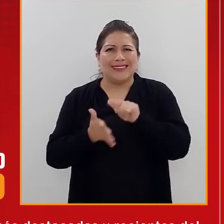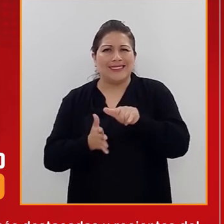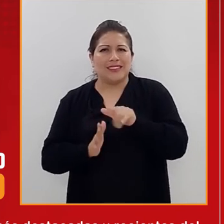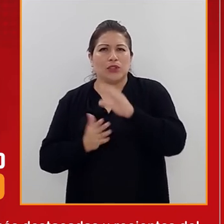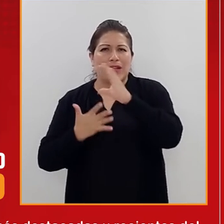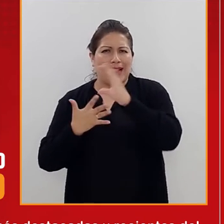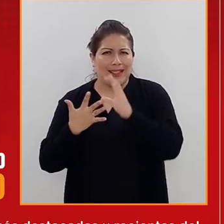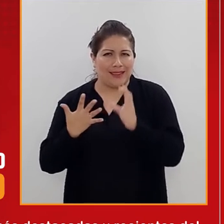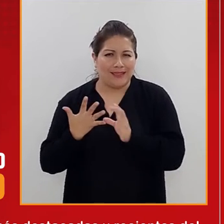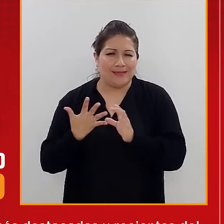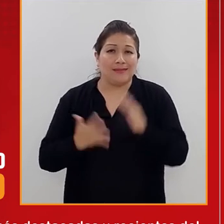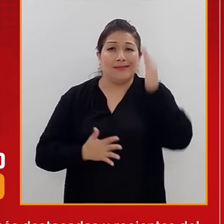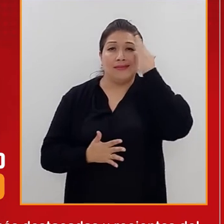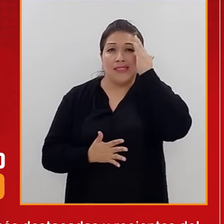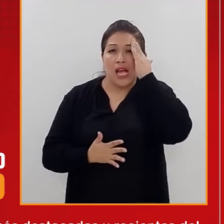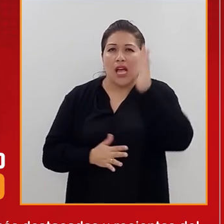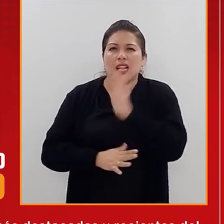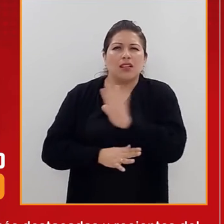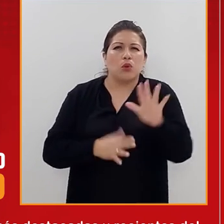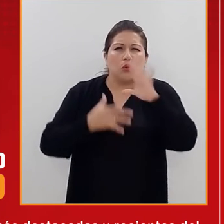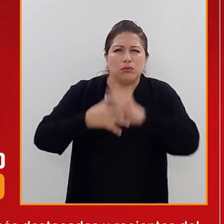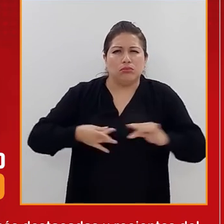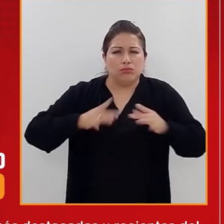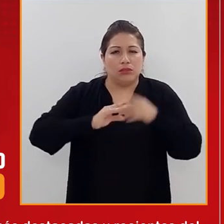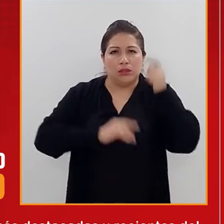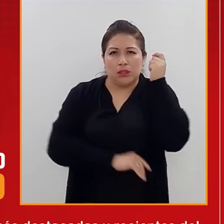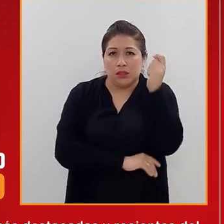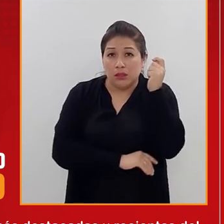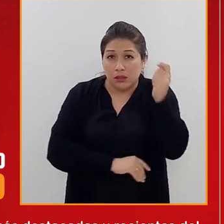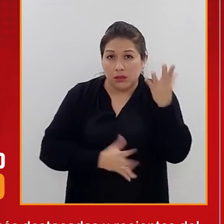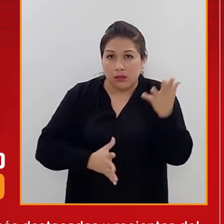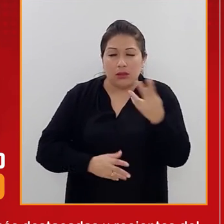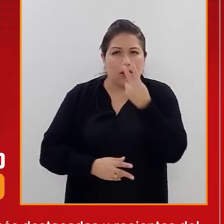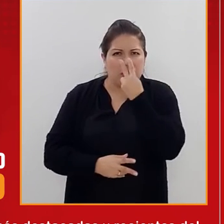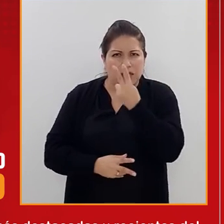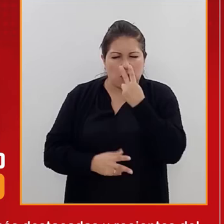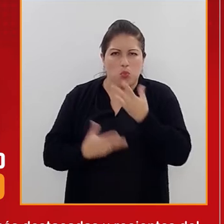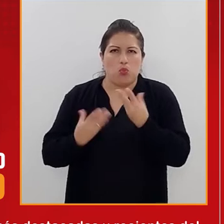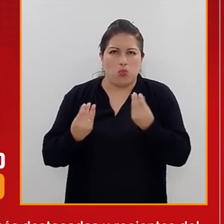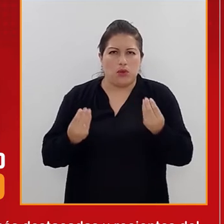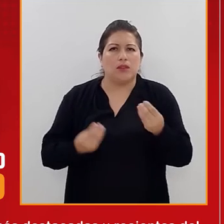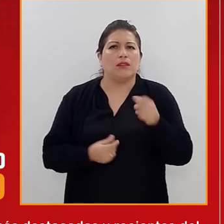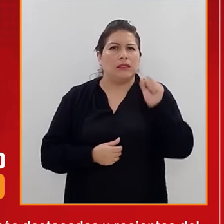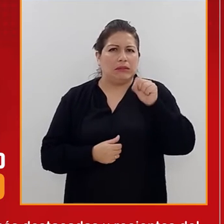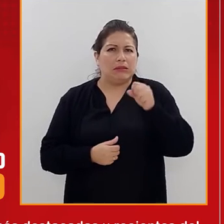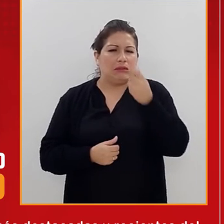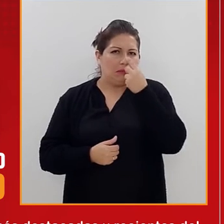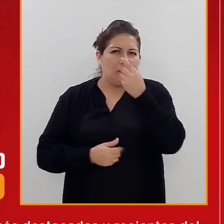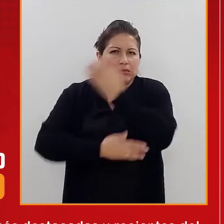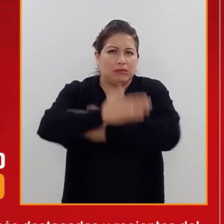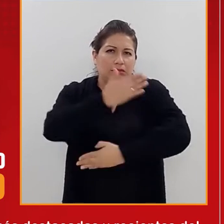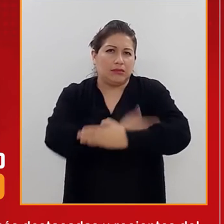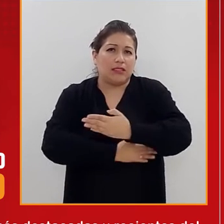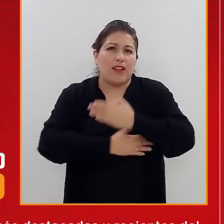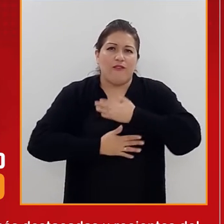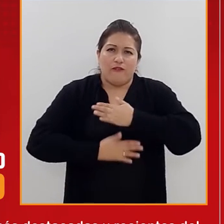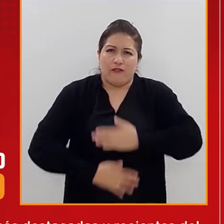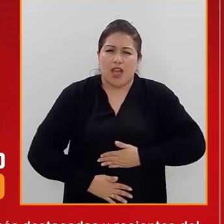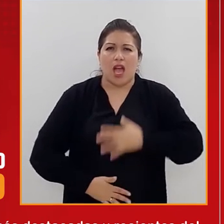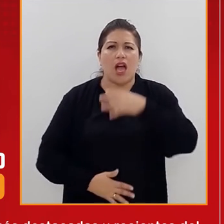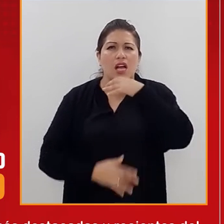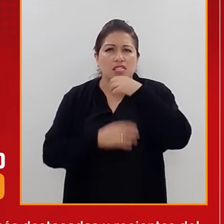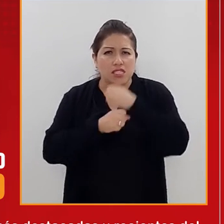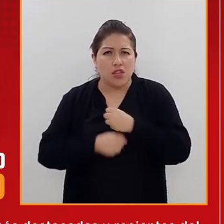esta característica. Sabemos por testimonios de cronistas que tratan con gran bondad a las personas con discapacidad